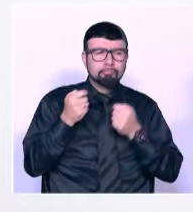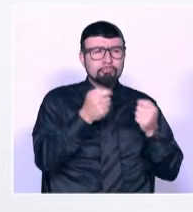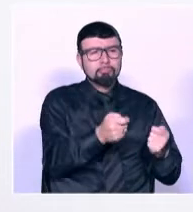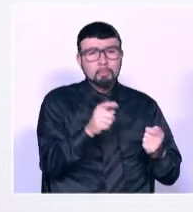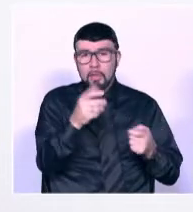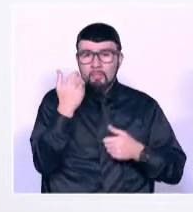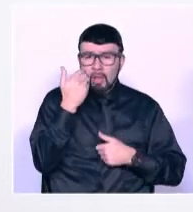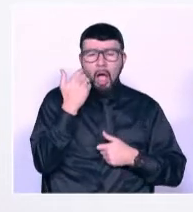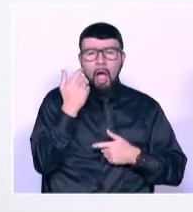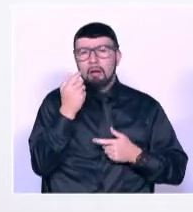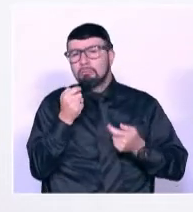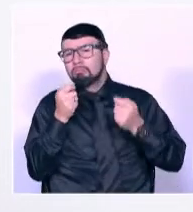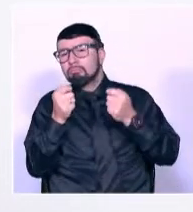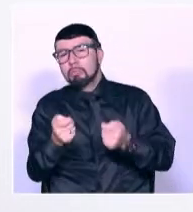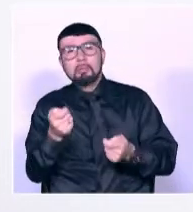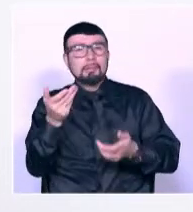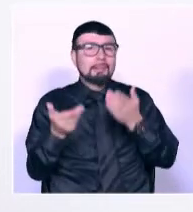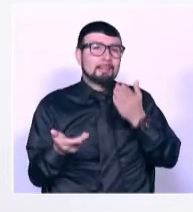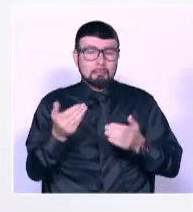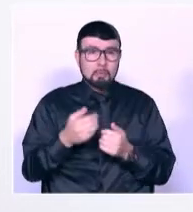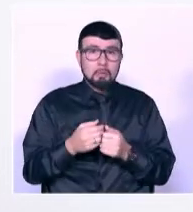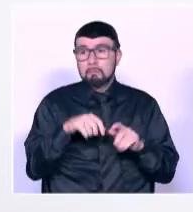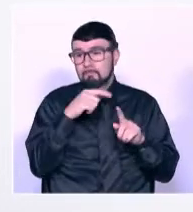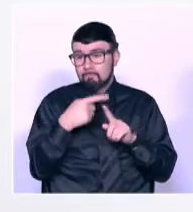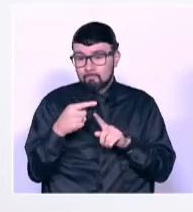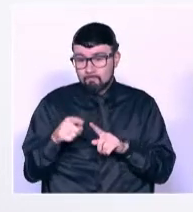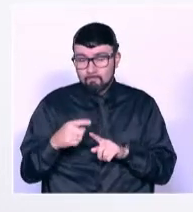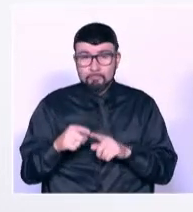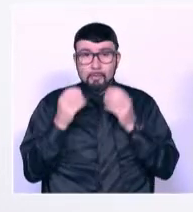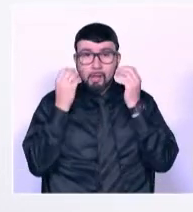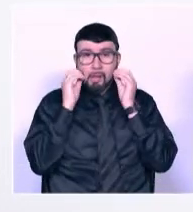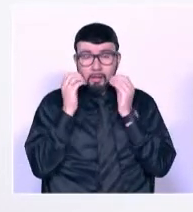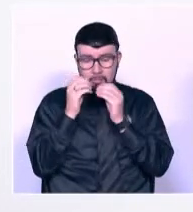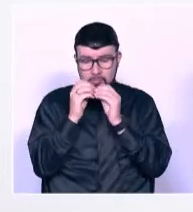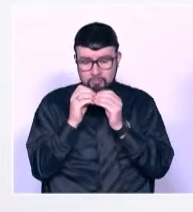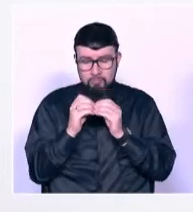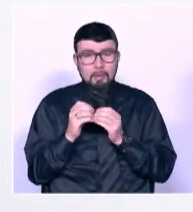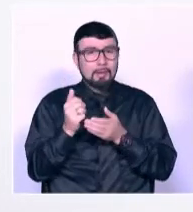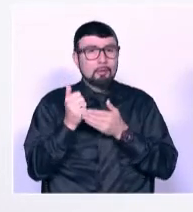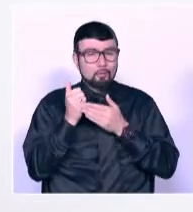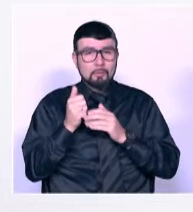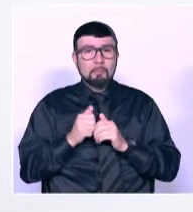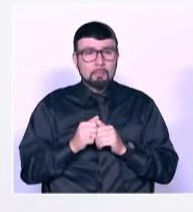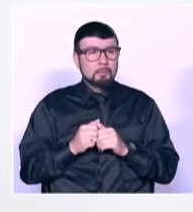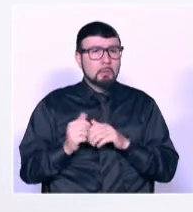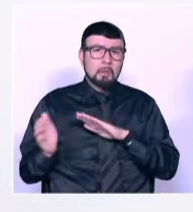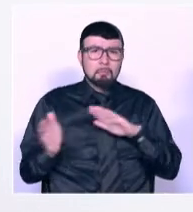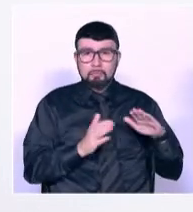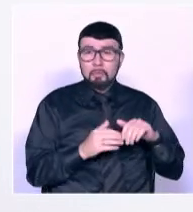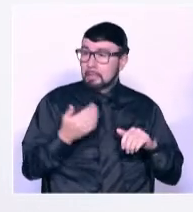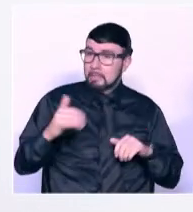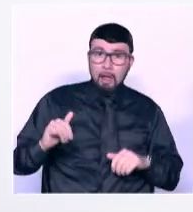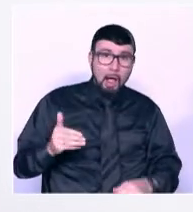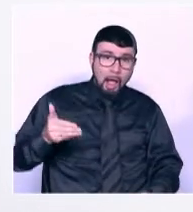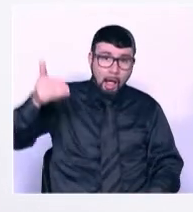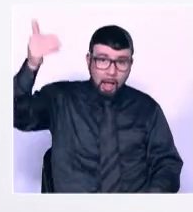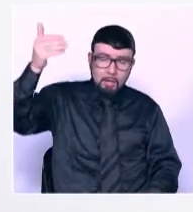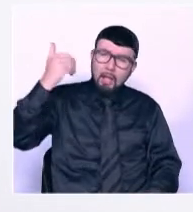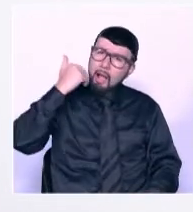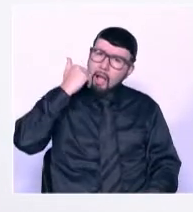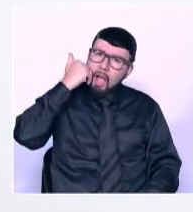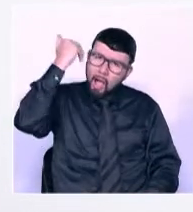y pueden tener muchos aditamentos que nos ayudan. Ya cuando el paciente es adulto, le podemos hacer una